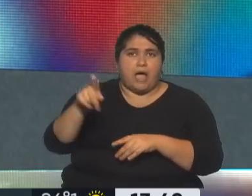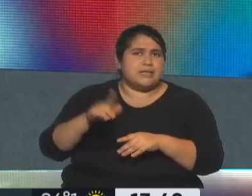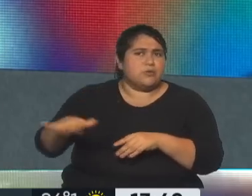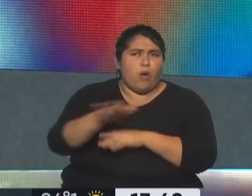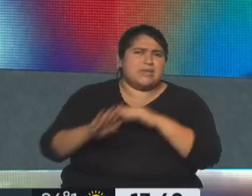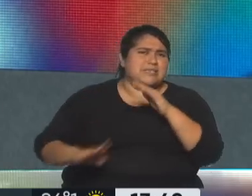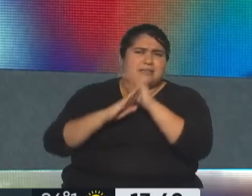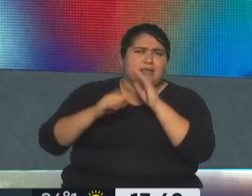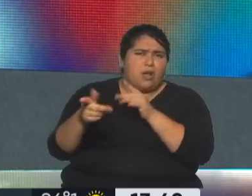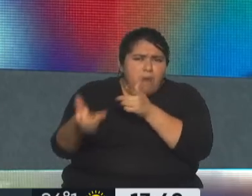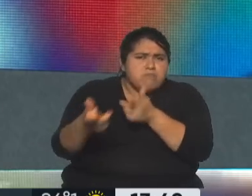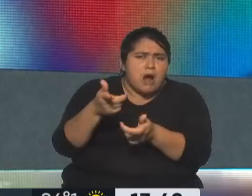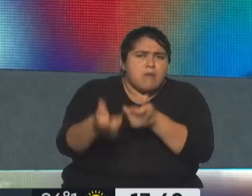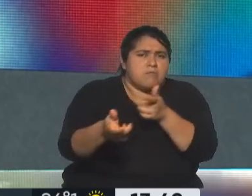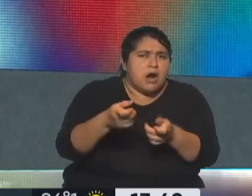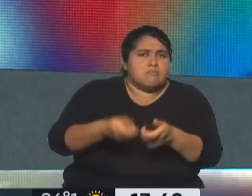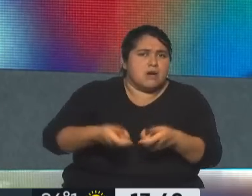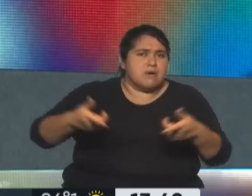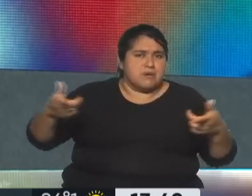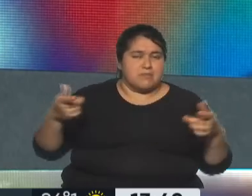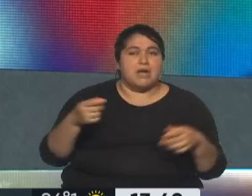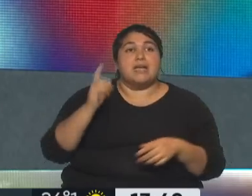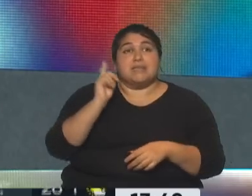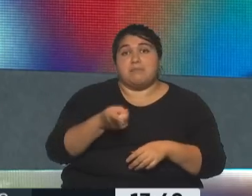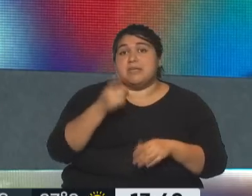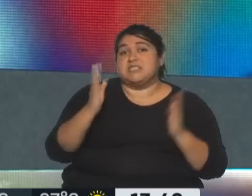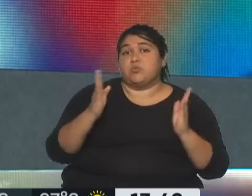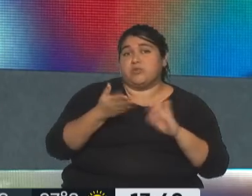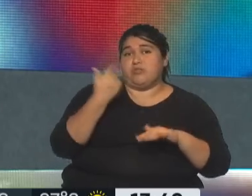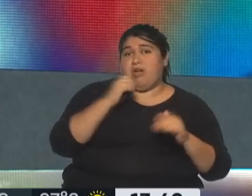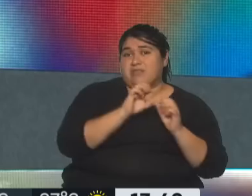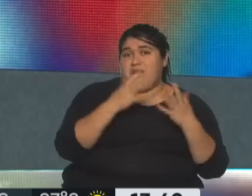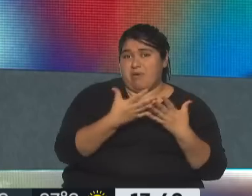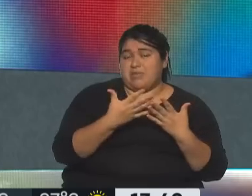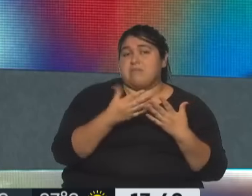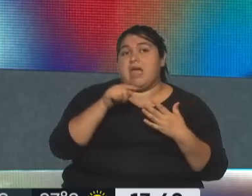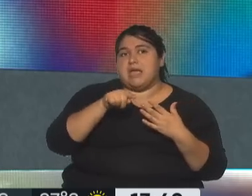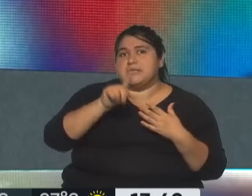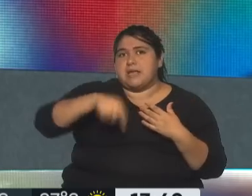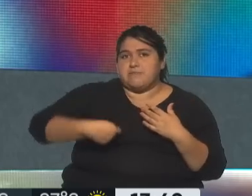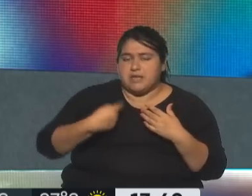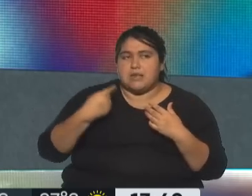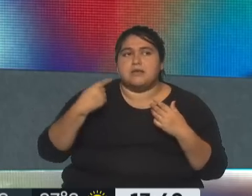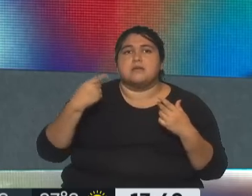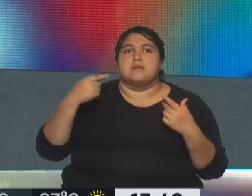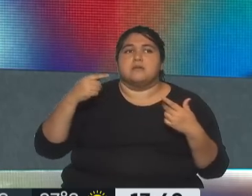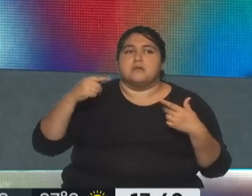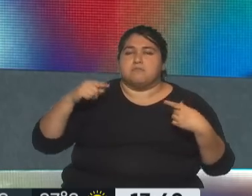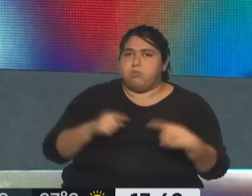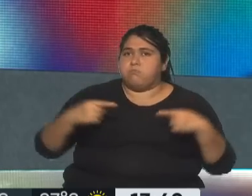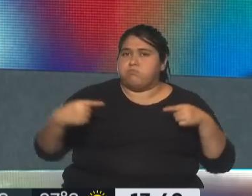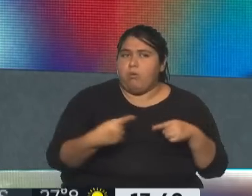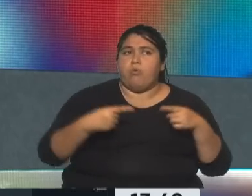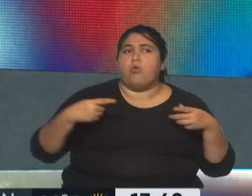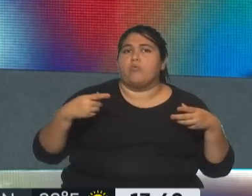de esta situación. Hablamos de lo que había sucedido en el marco de la pandemia y cómo eso había generado ciertas rupturas y enfrentamientos entre